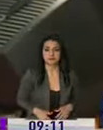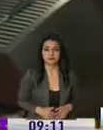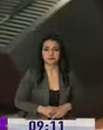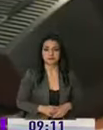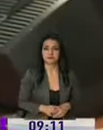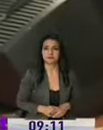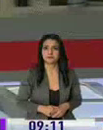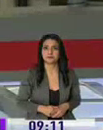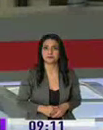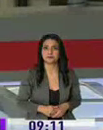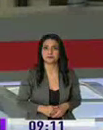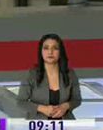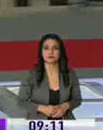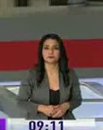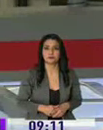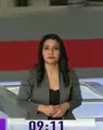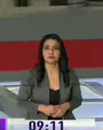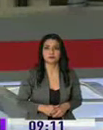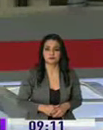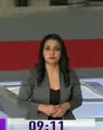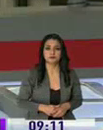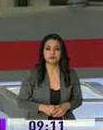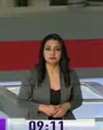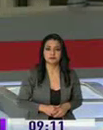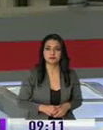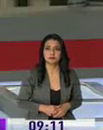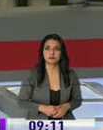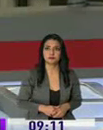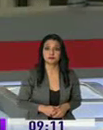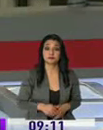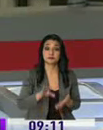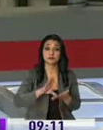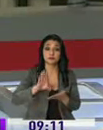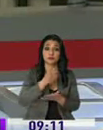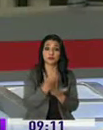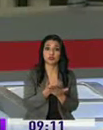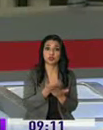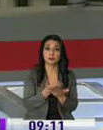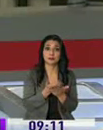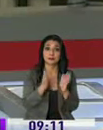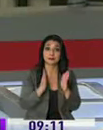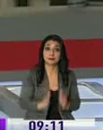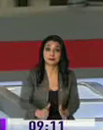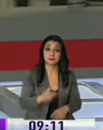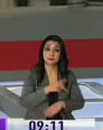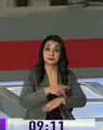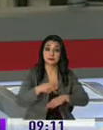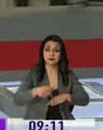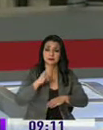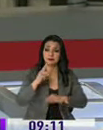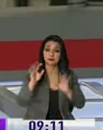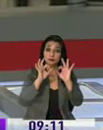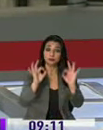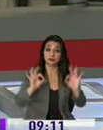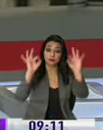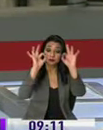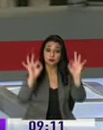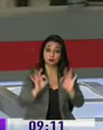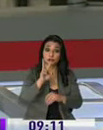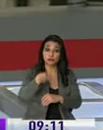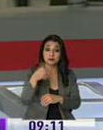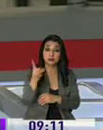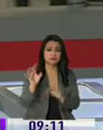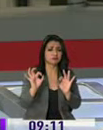Informó Javier Gallo. Como acertada califica el Colegio de Economistas de Pichincha el contenido de la proforma presupuestaria